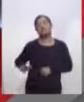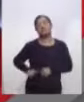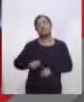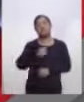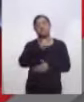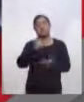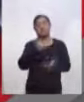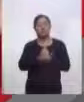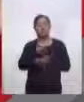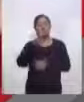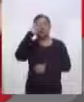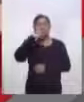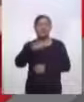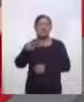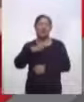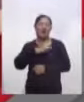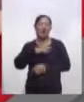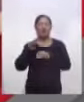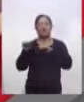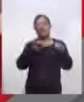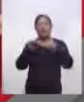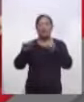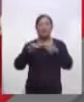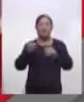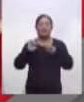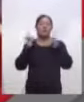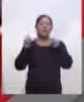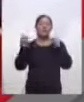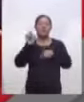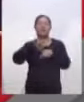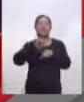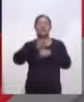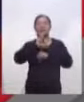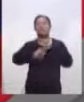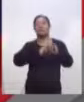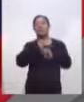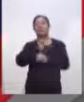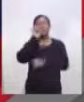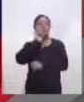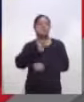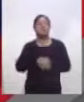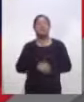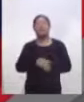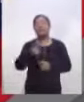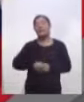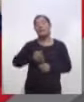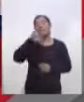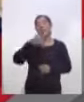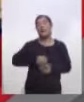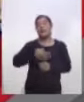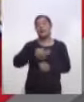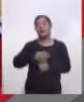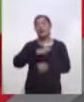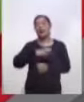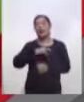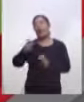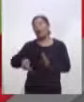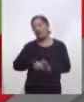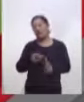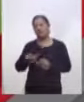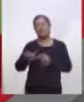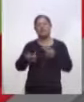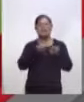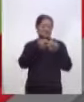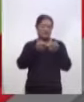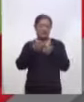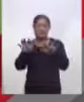solicitó moverlo por las movilizaciones sociales por el Día Internacional de la Mujer. La primera ocasión que se tuvo que reprogramar fue hace 7